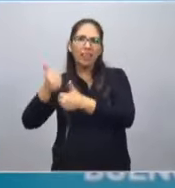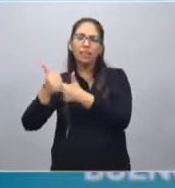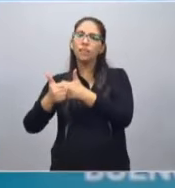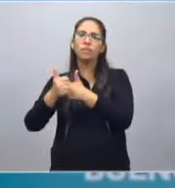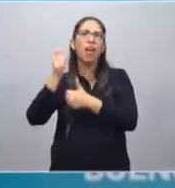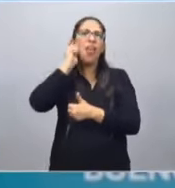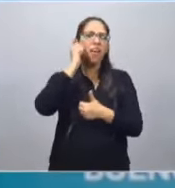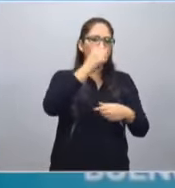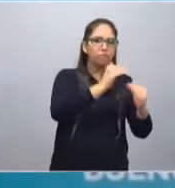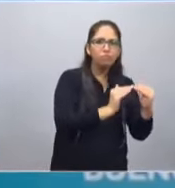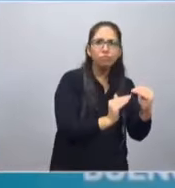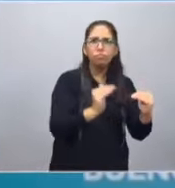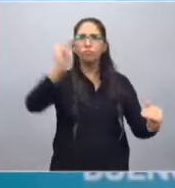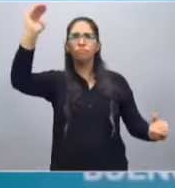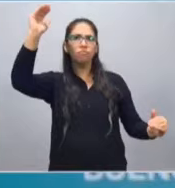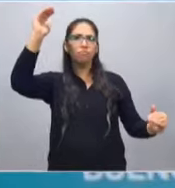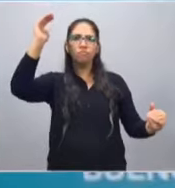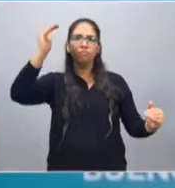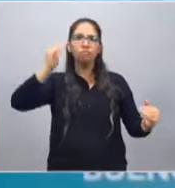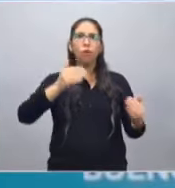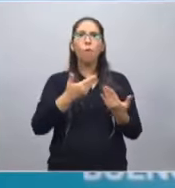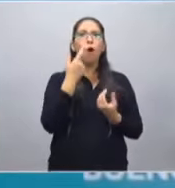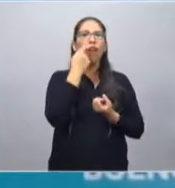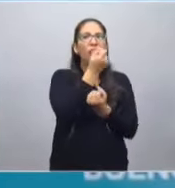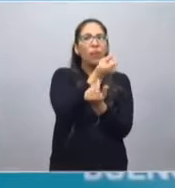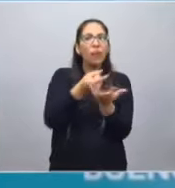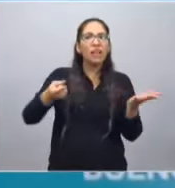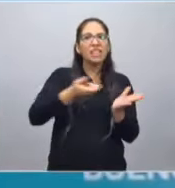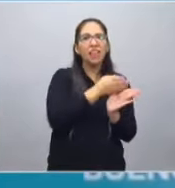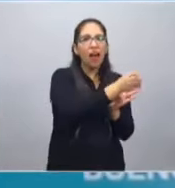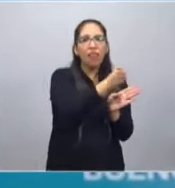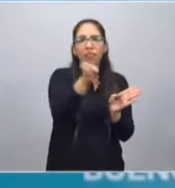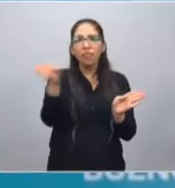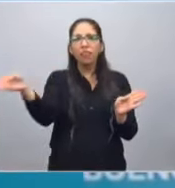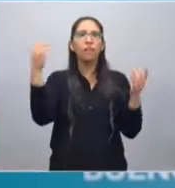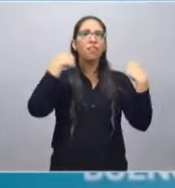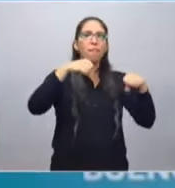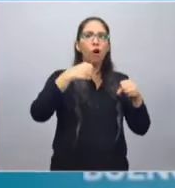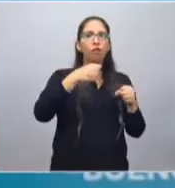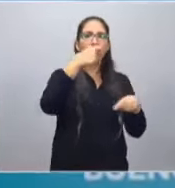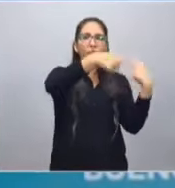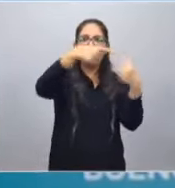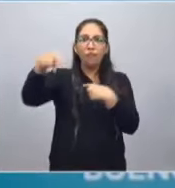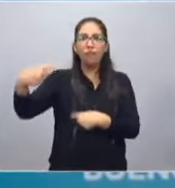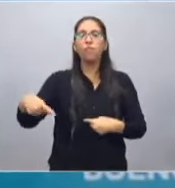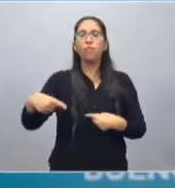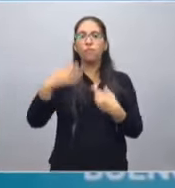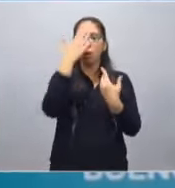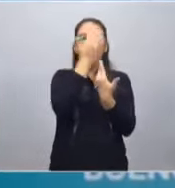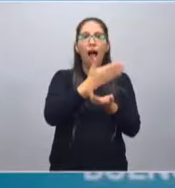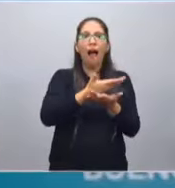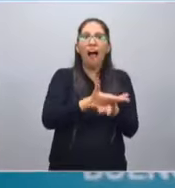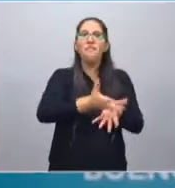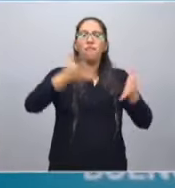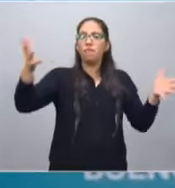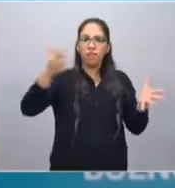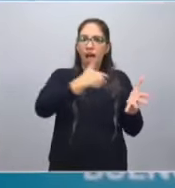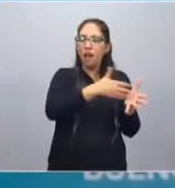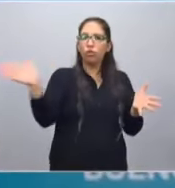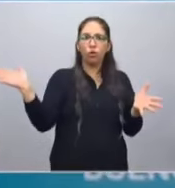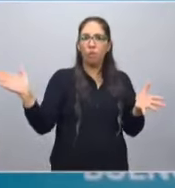y cada día son más amplios en la diversidad de las disciplinas y las actividades que se